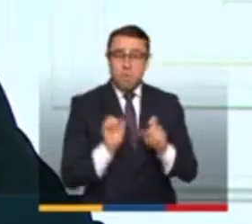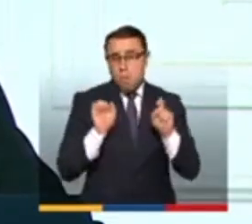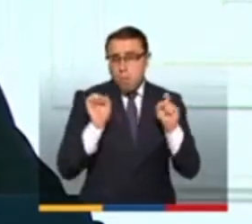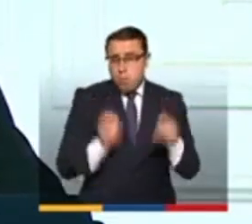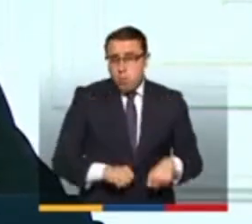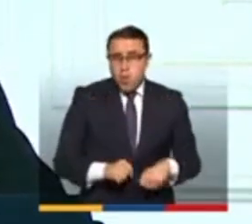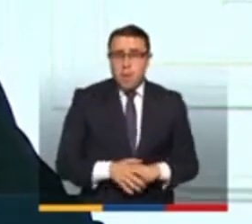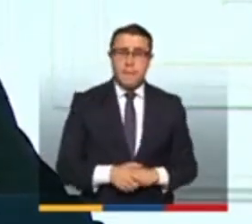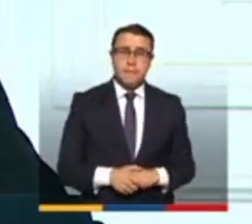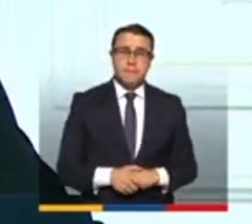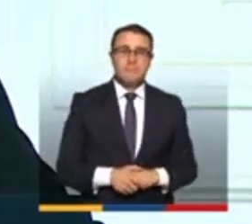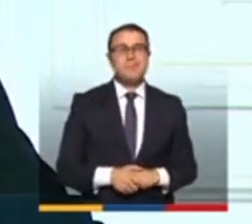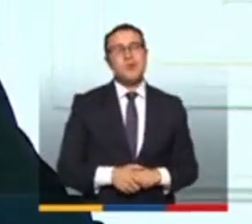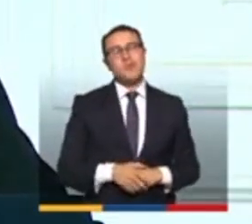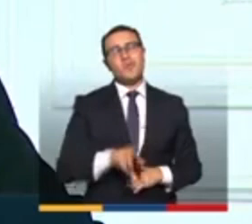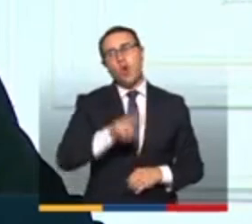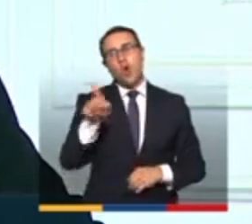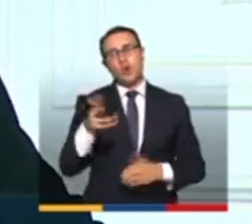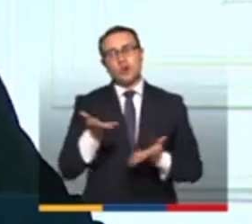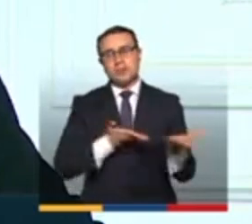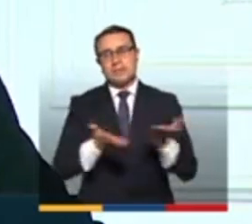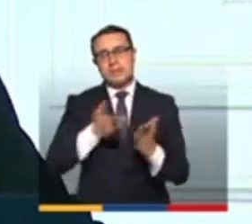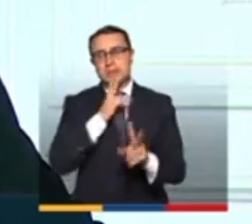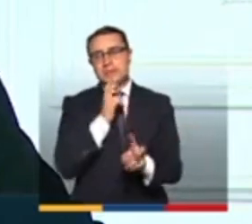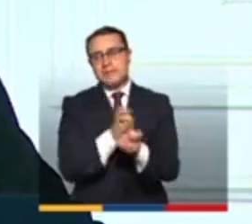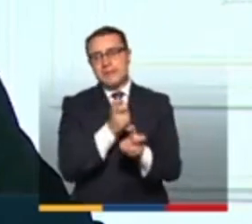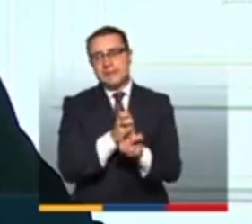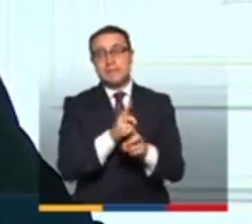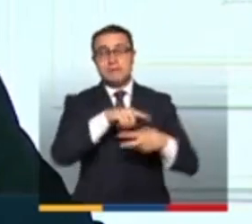Quizás quede difícil en otro tipo de servicios.